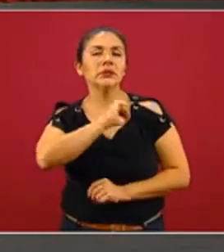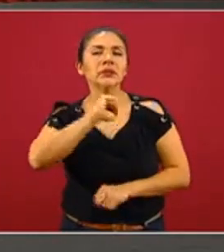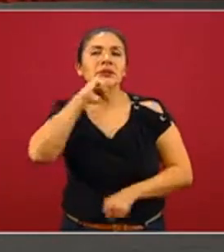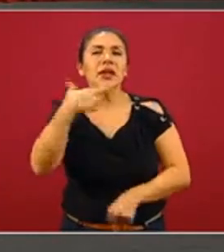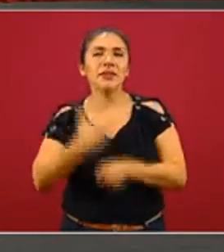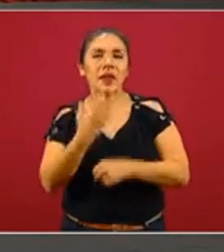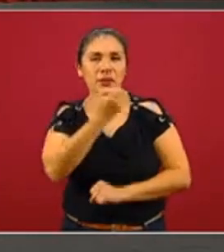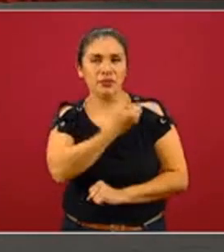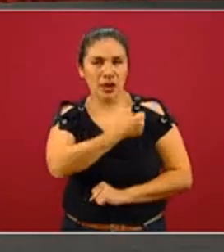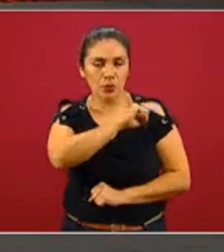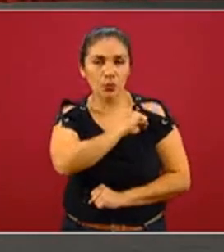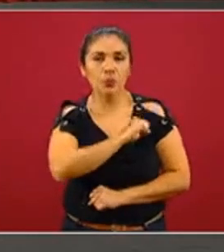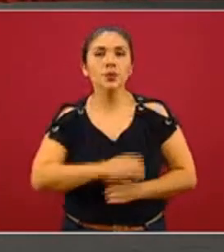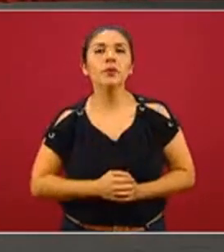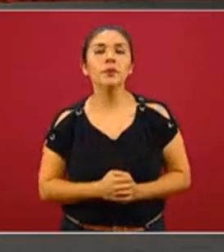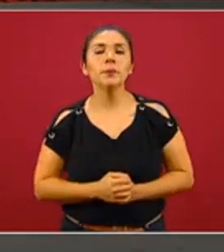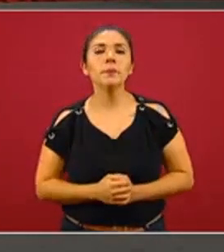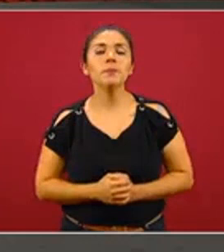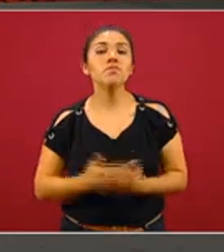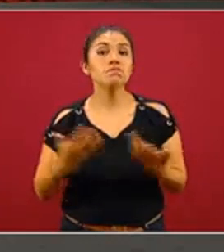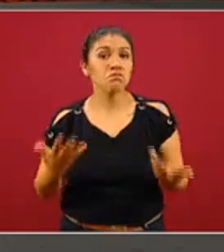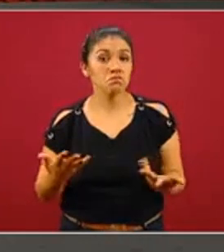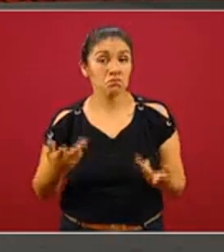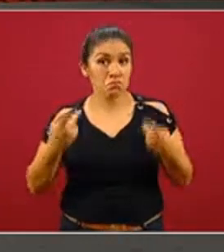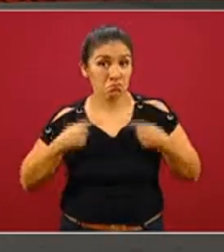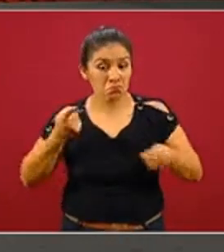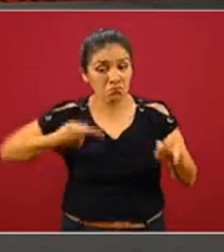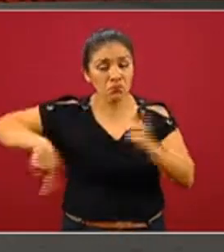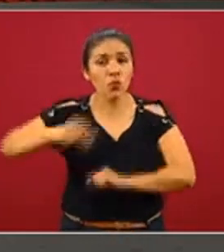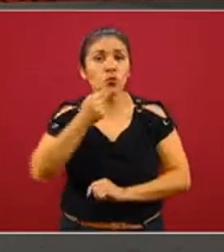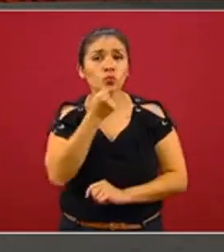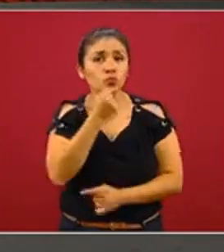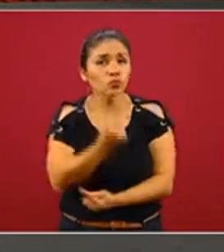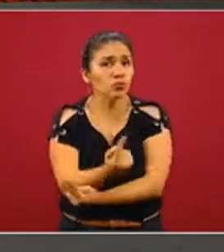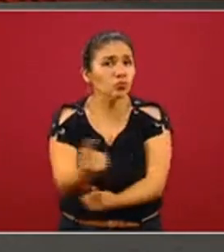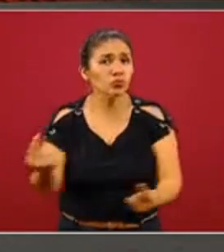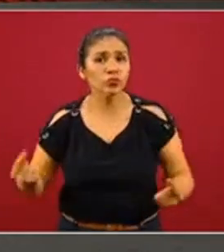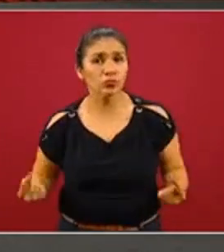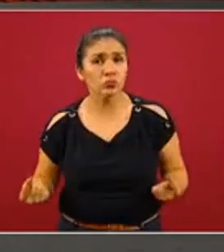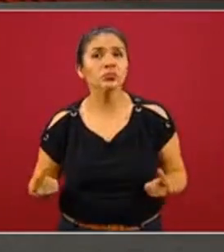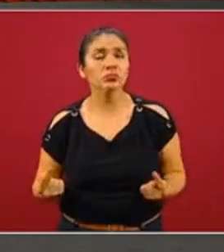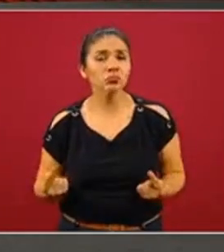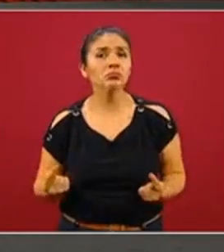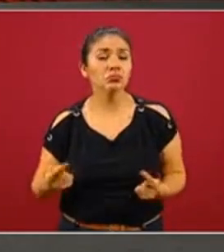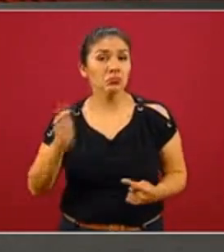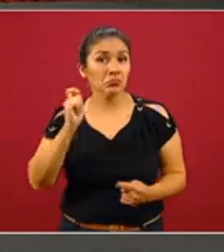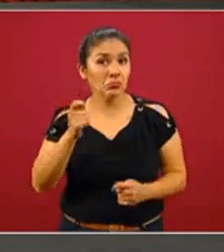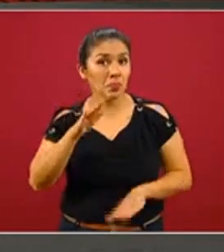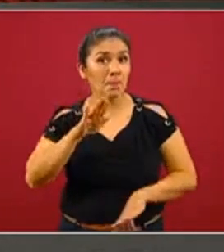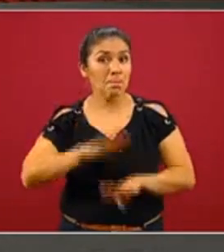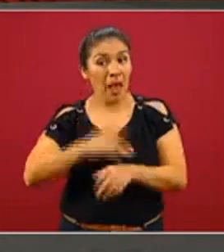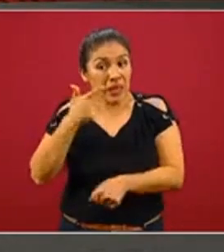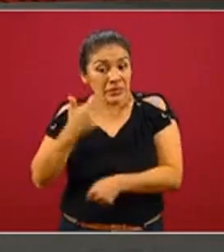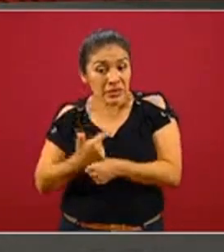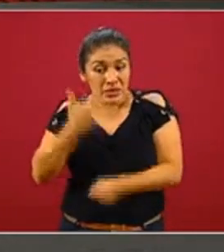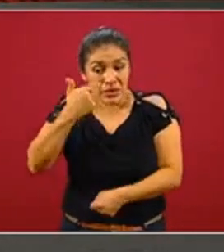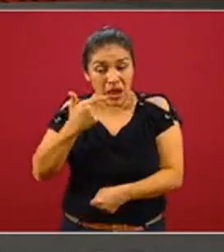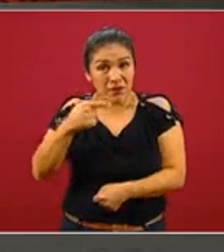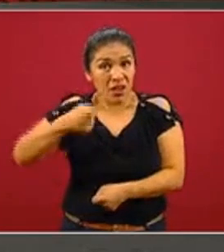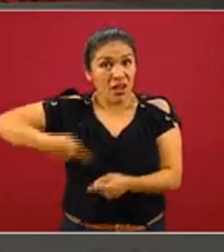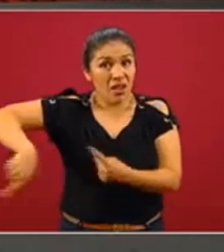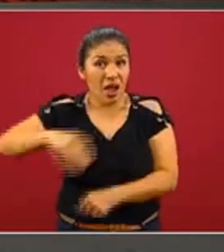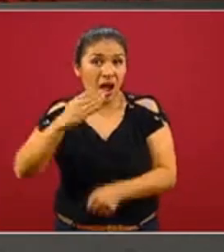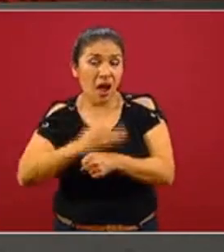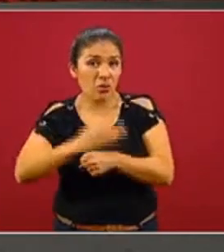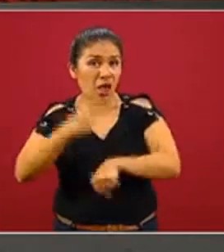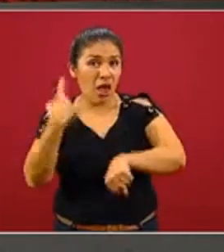Salud. Si bien la población infantil no es la más afectada directamente por esta